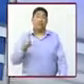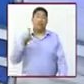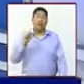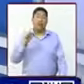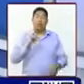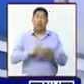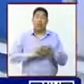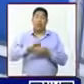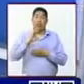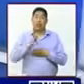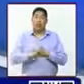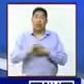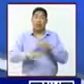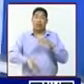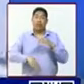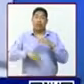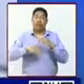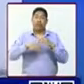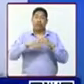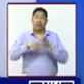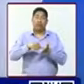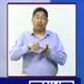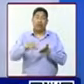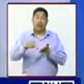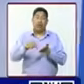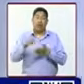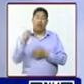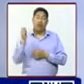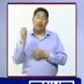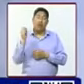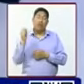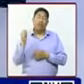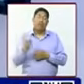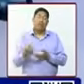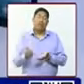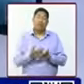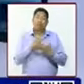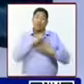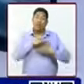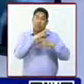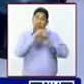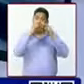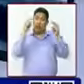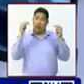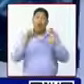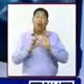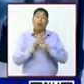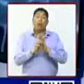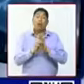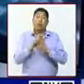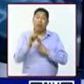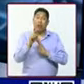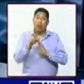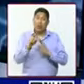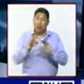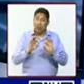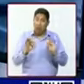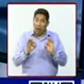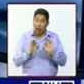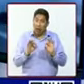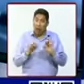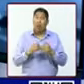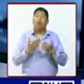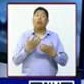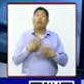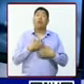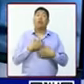Siempre se cumple el plazo para el pago del aguinaldo. ¿Usted sabe qué hacer o dónde acudir en caso de que su empleador no cumpla con ese beneficio?